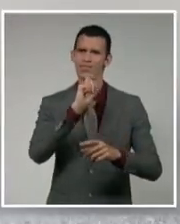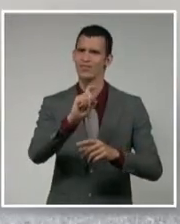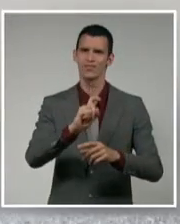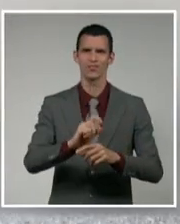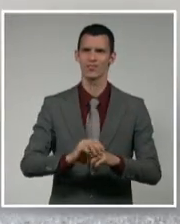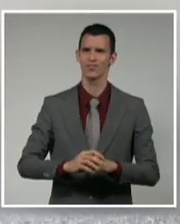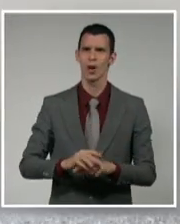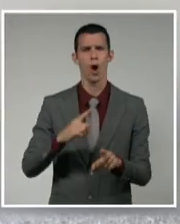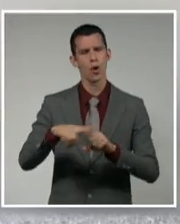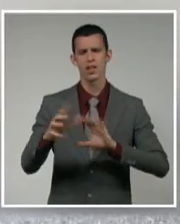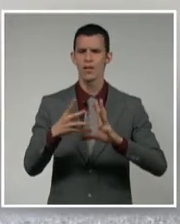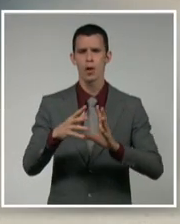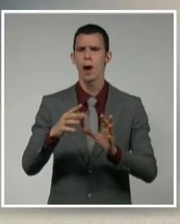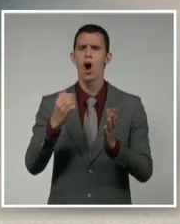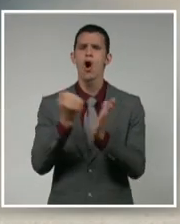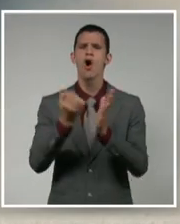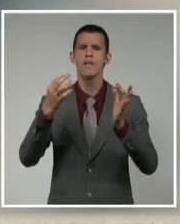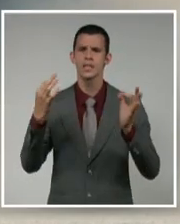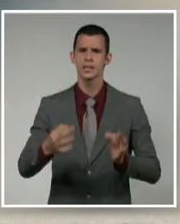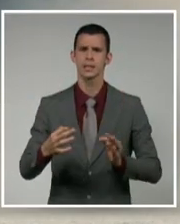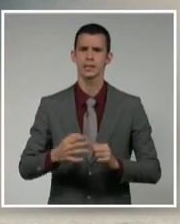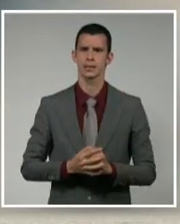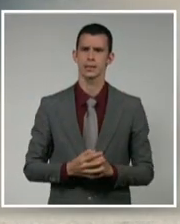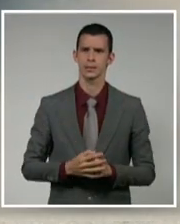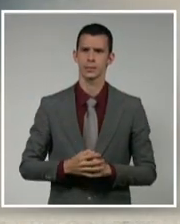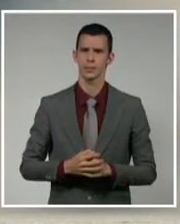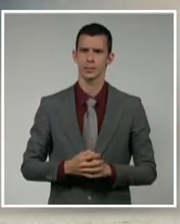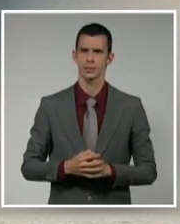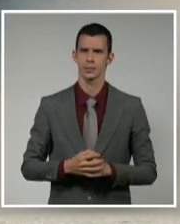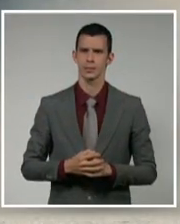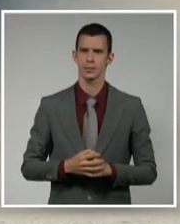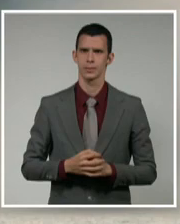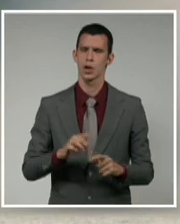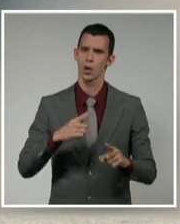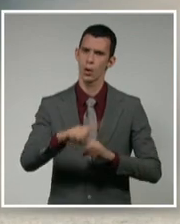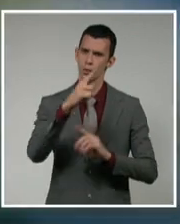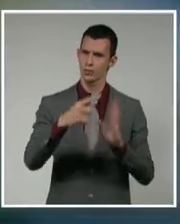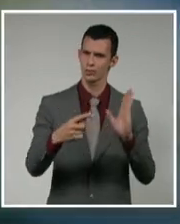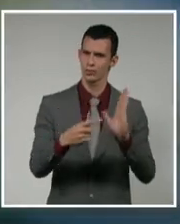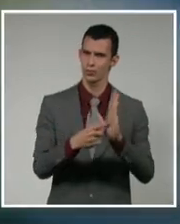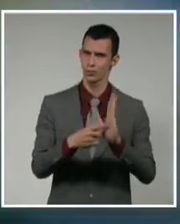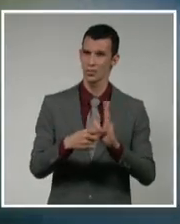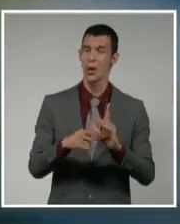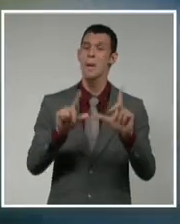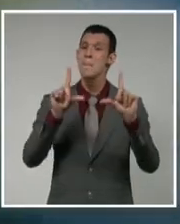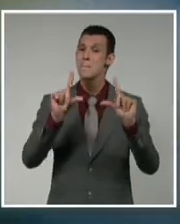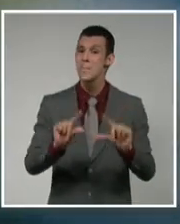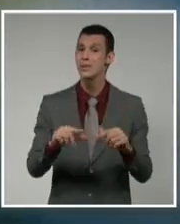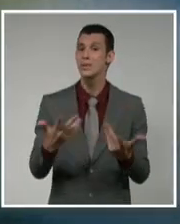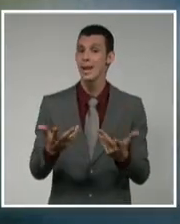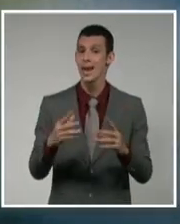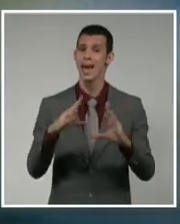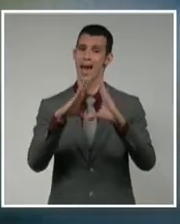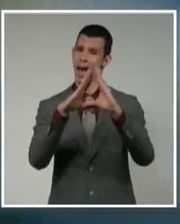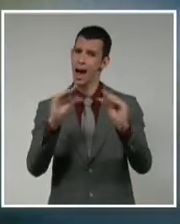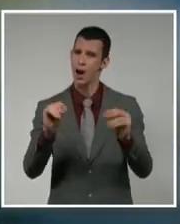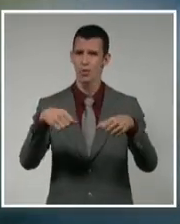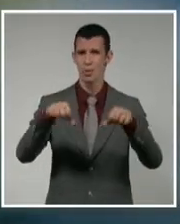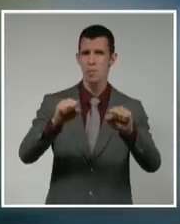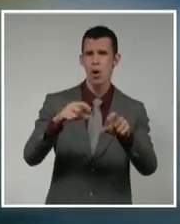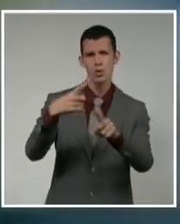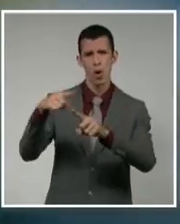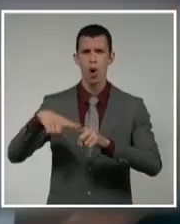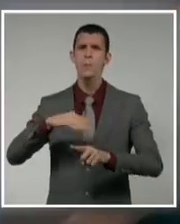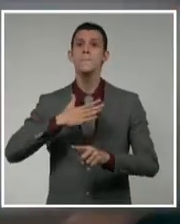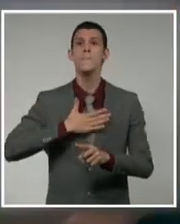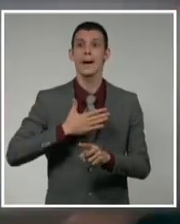libre. Igualmente será restringido significativamente el movimiento de autos, motos y medios de transportes